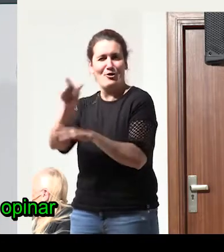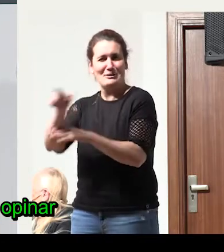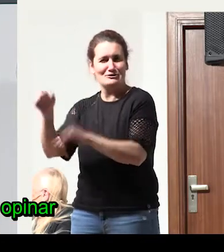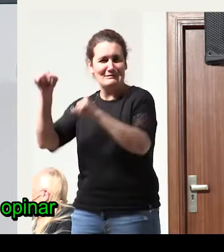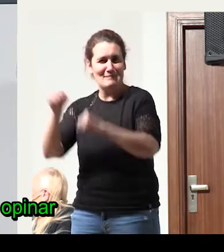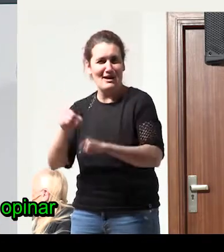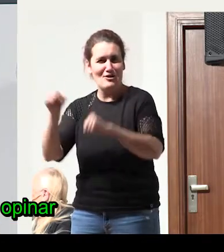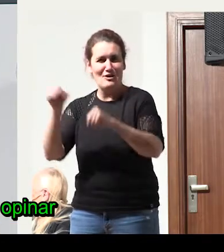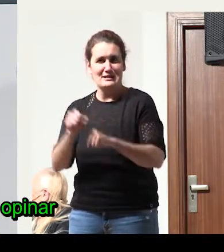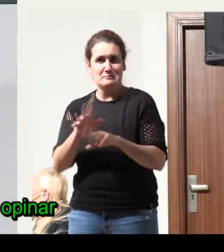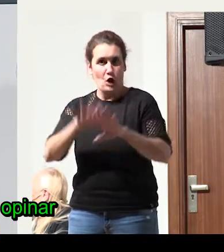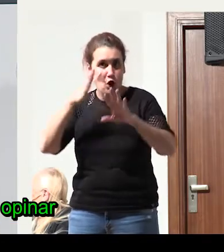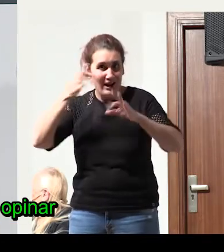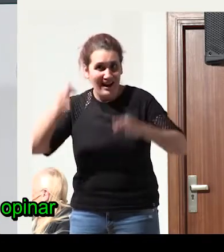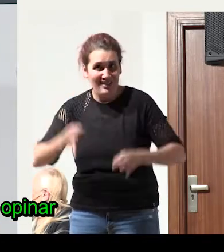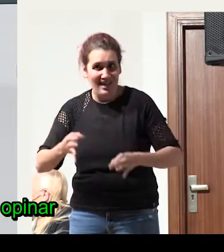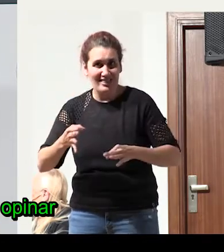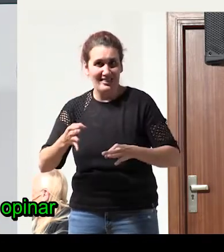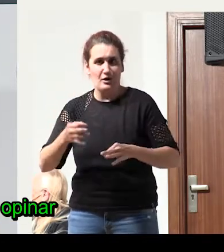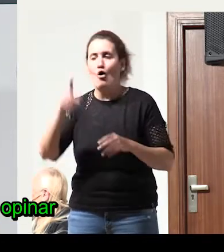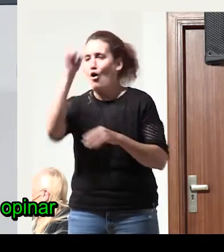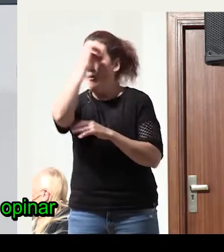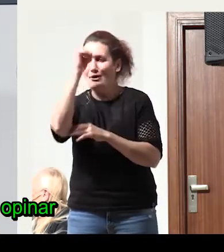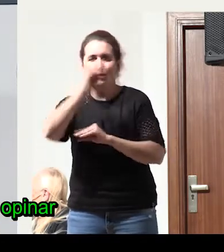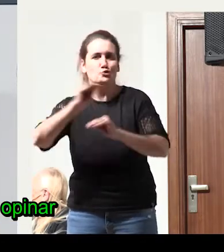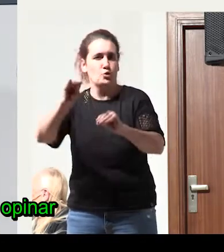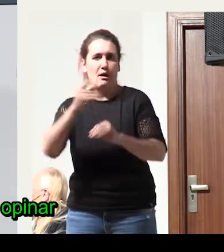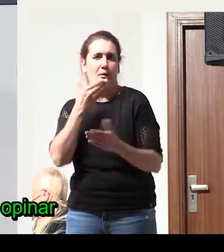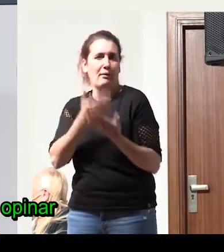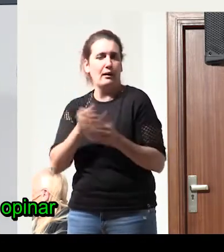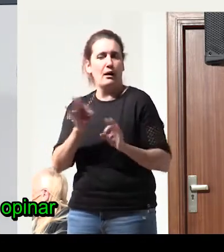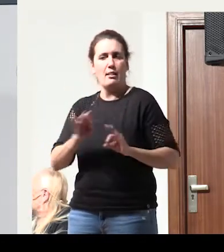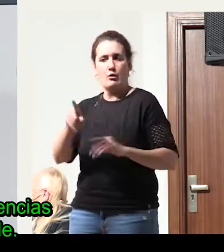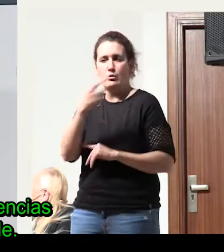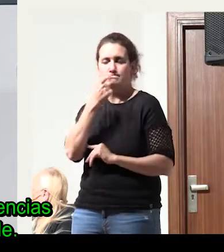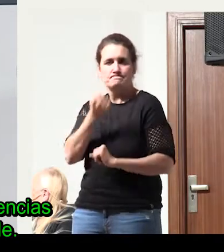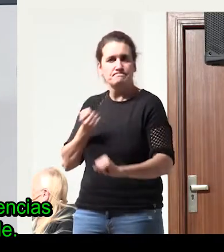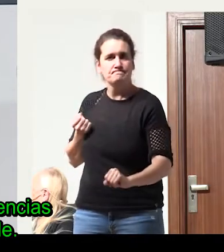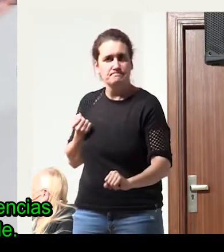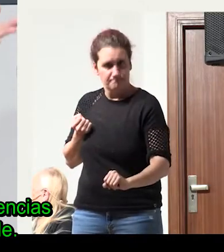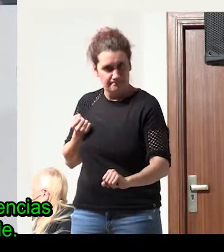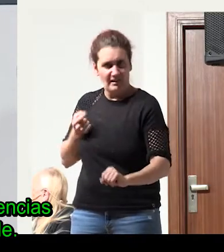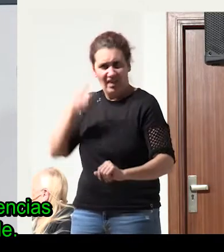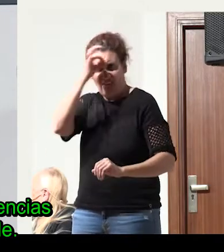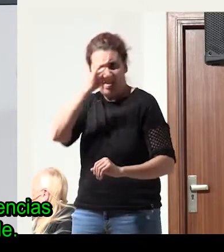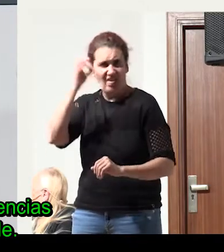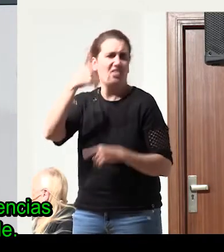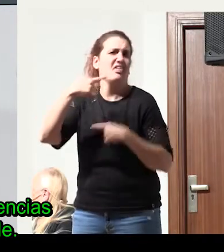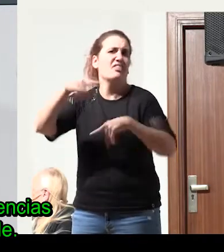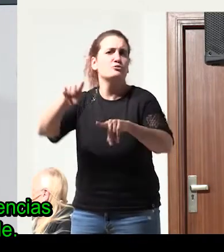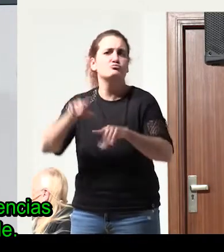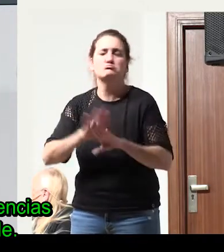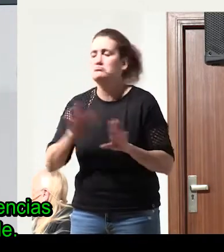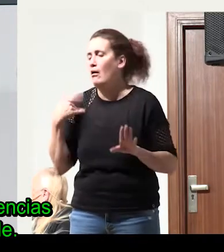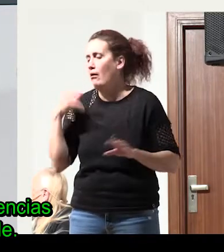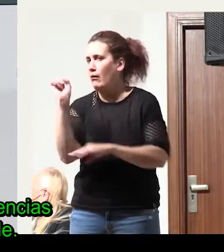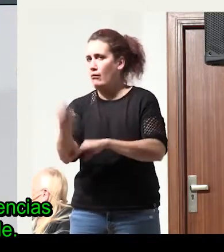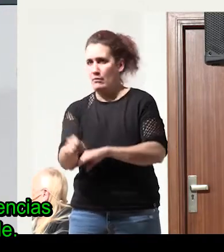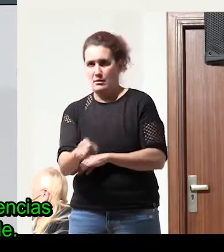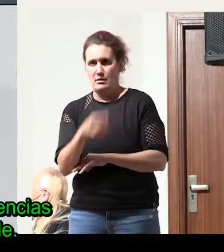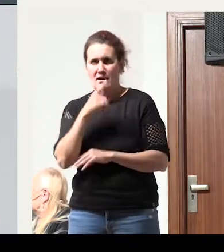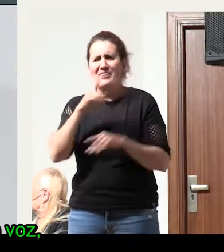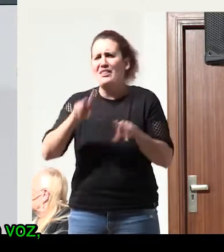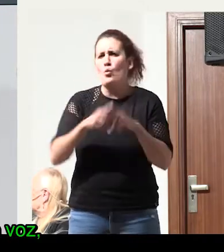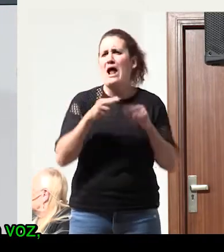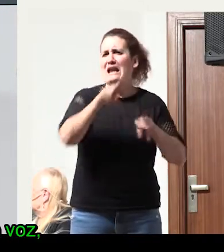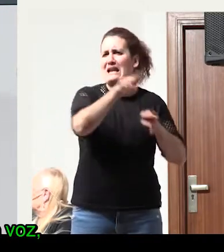en realidad no se les dejaba opinar, ni se les ha pedido su idea, ¿no? Ni las que estaban en las residencias, ni las que estaban en la